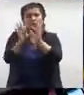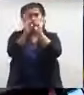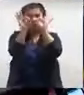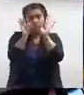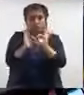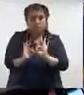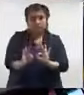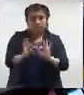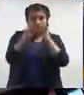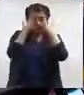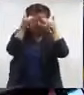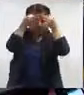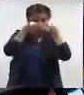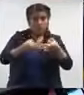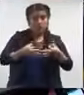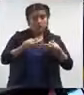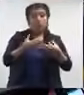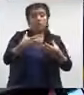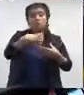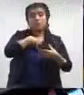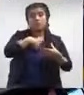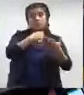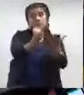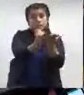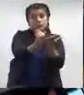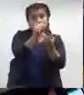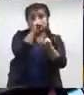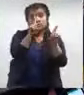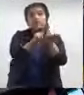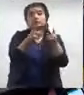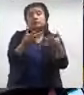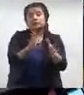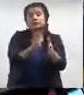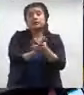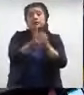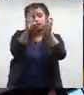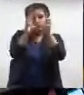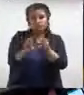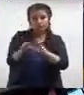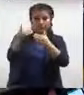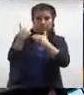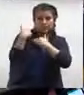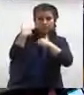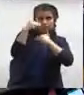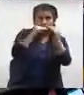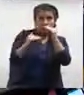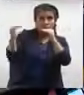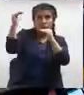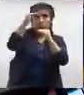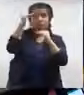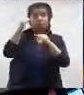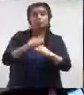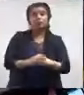toma de decisiones y los controles por parte de las autoridades respectivas.